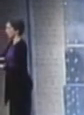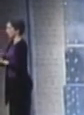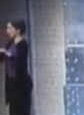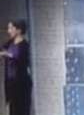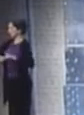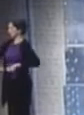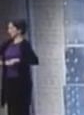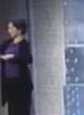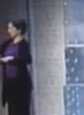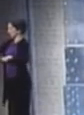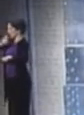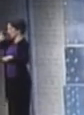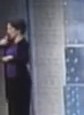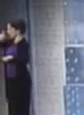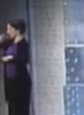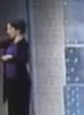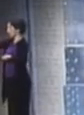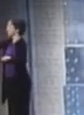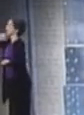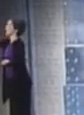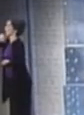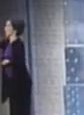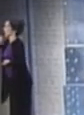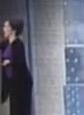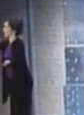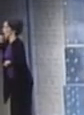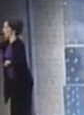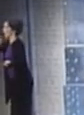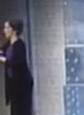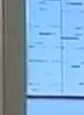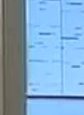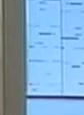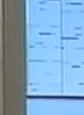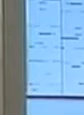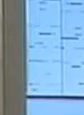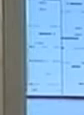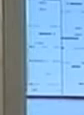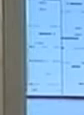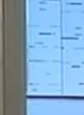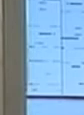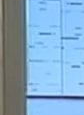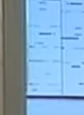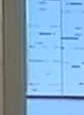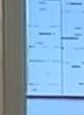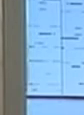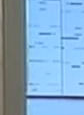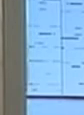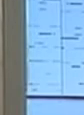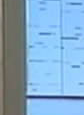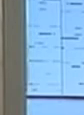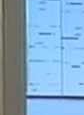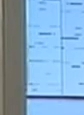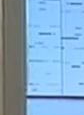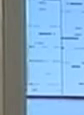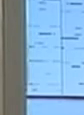¿no? Lo que era, por ejemplo, nosotros que un speech tenía que aprenderme y a ti te toca de este párrafo y a mí el otro, me lo